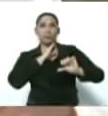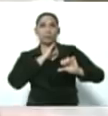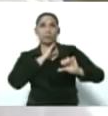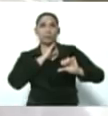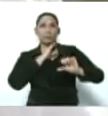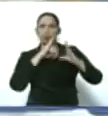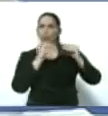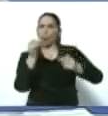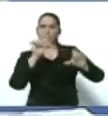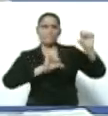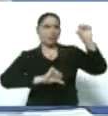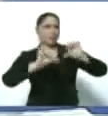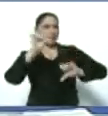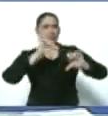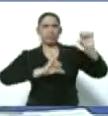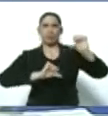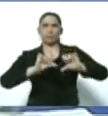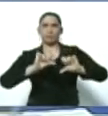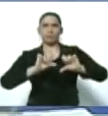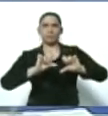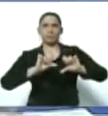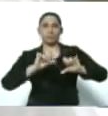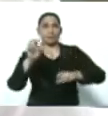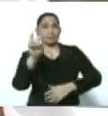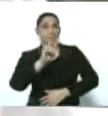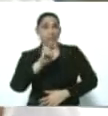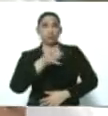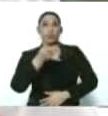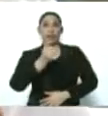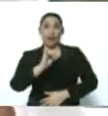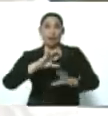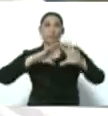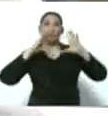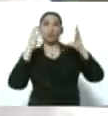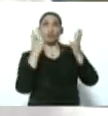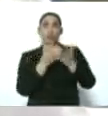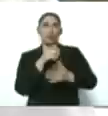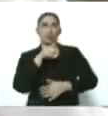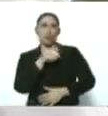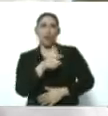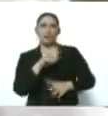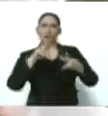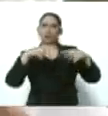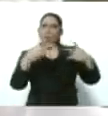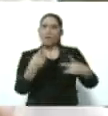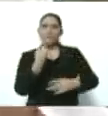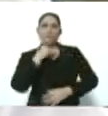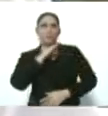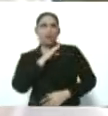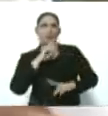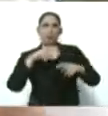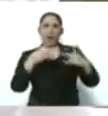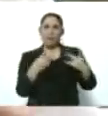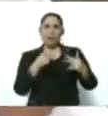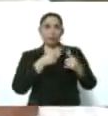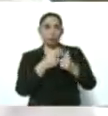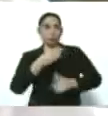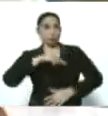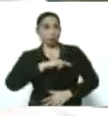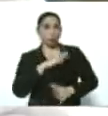es experimental. Bueno, es una primera conclusión. En Venezuela y en el mundo, este es un germen nuevo y una enfermedad nueva. De manera que todos